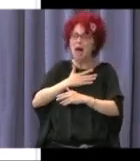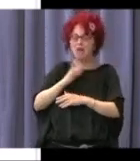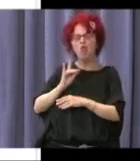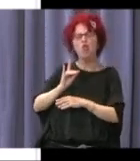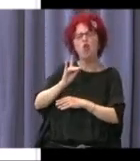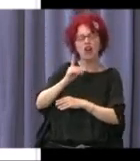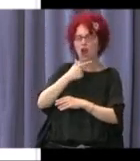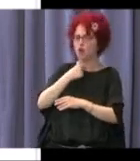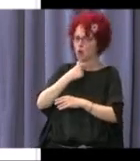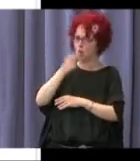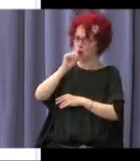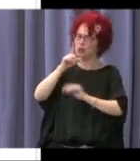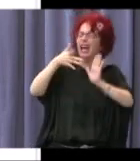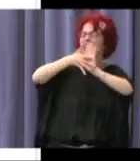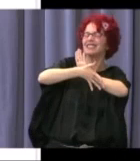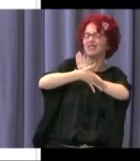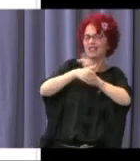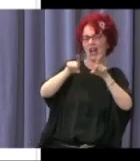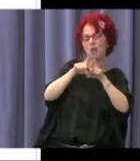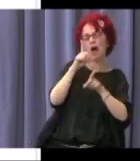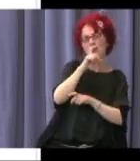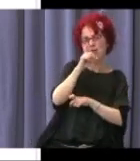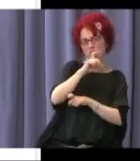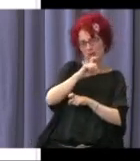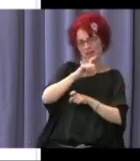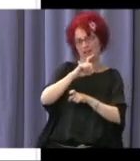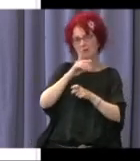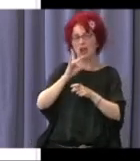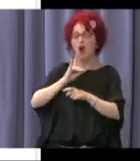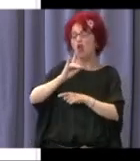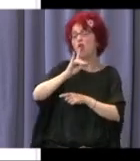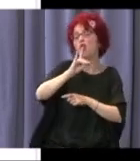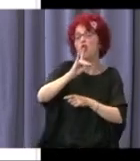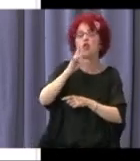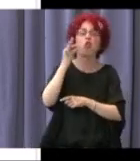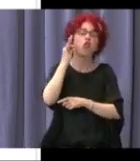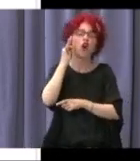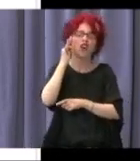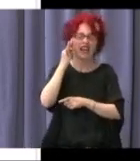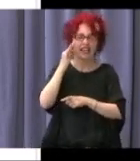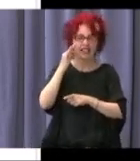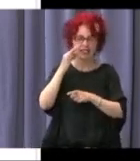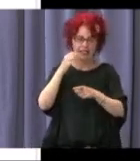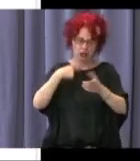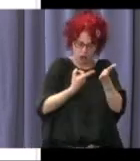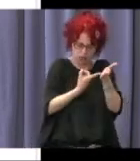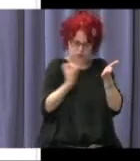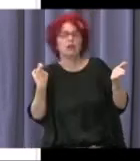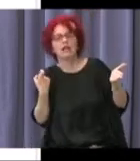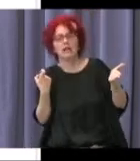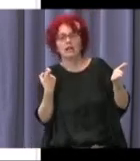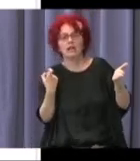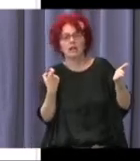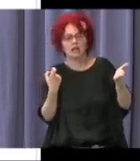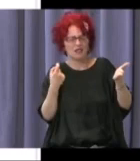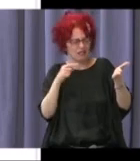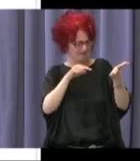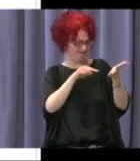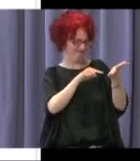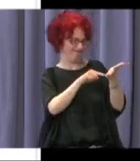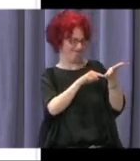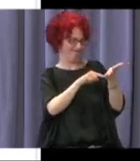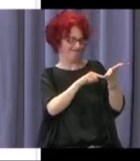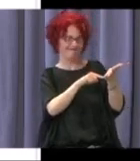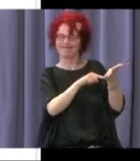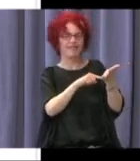insulto, pero es que si yo supiera que por quitar esa palabra desaparecería, que la gente la usara, mañana yo quitaba violencia, quitaba asesinato,